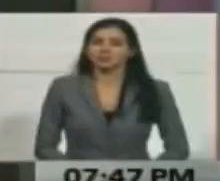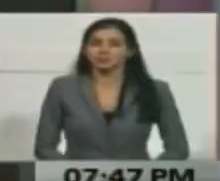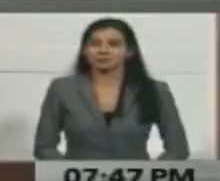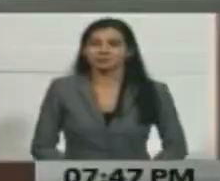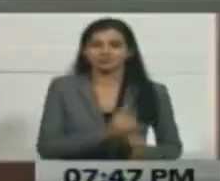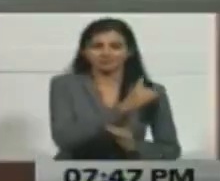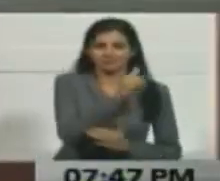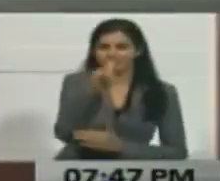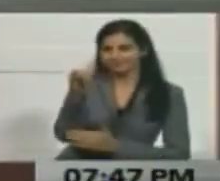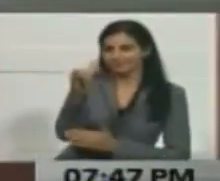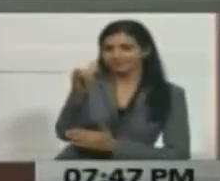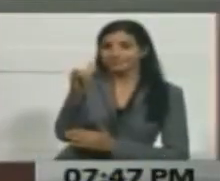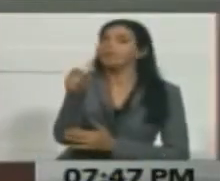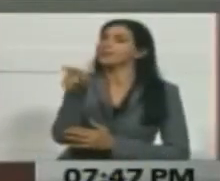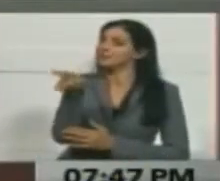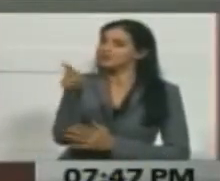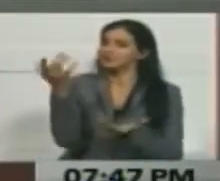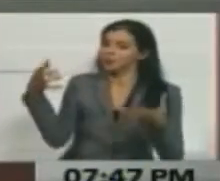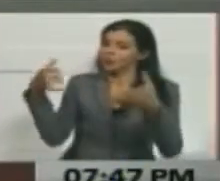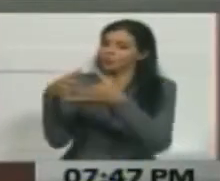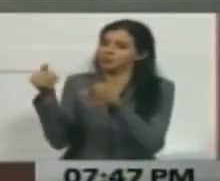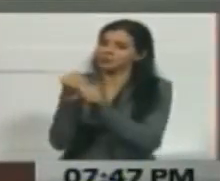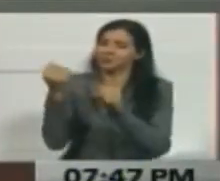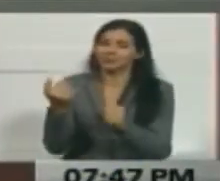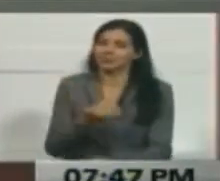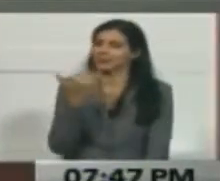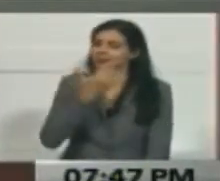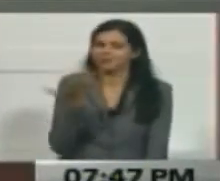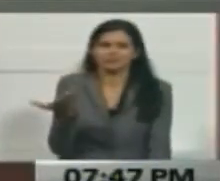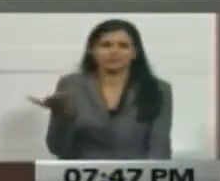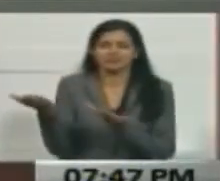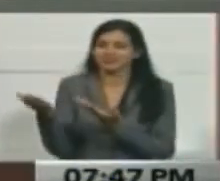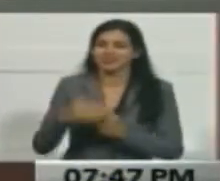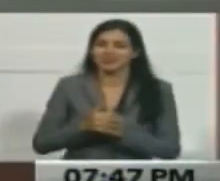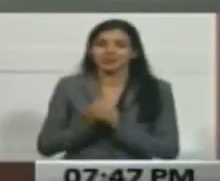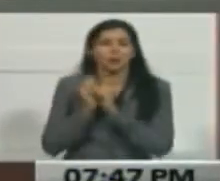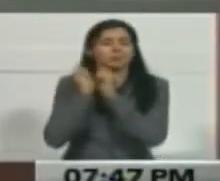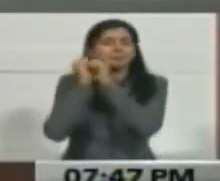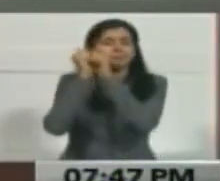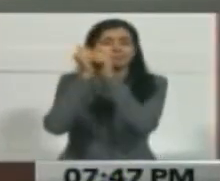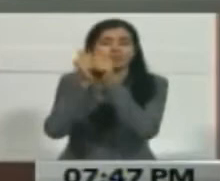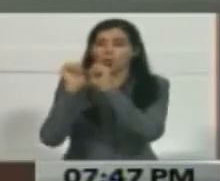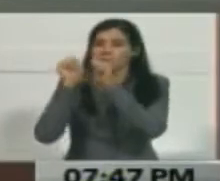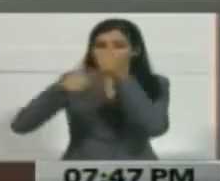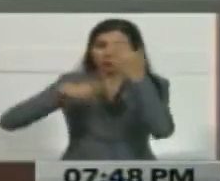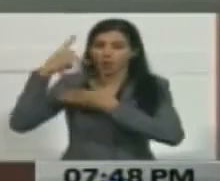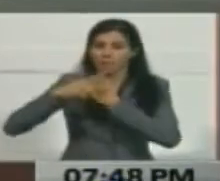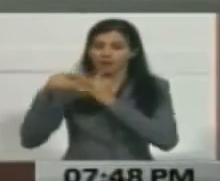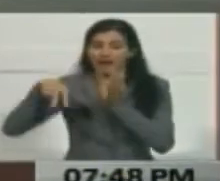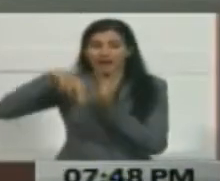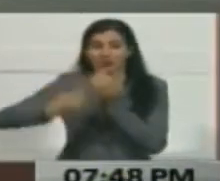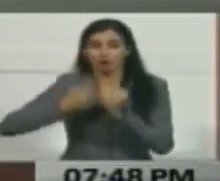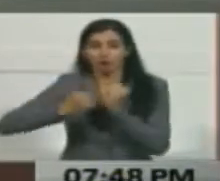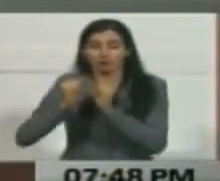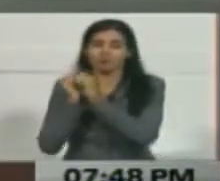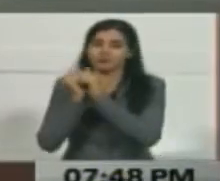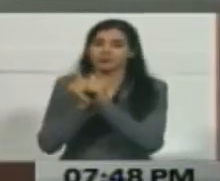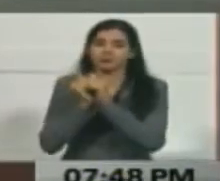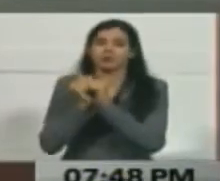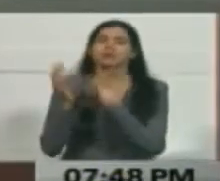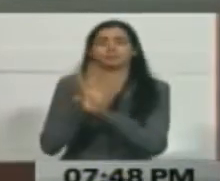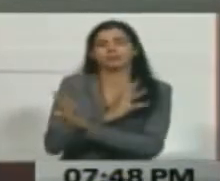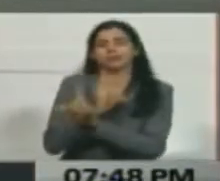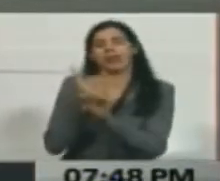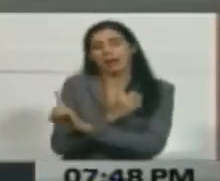Bueno, ahí están las joyas esas joyas nos han acompañado a nosotros desde el inicio, Cayendo y Corriendo, van y vienen,